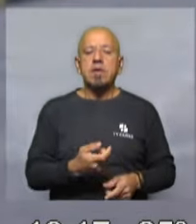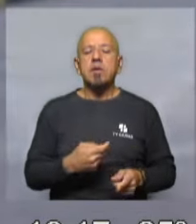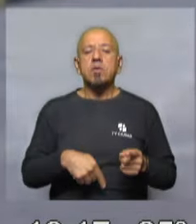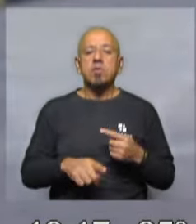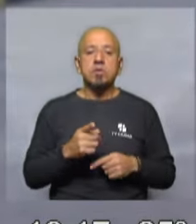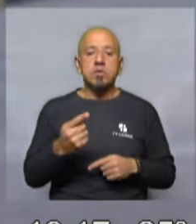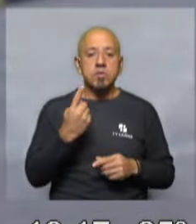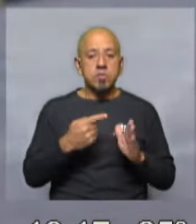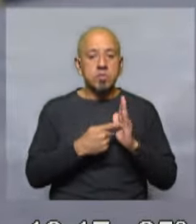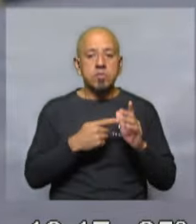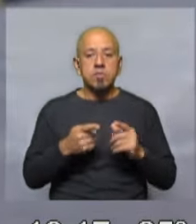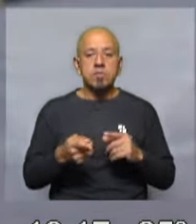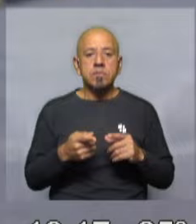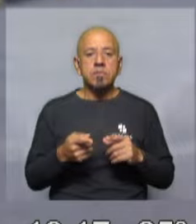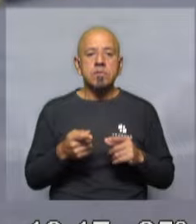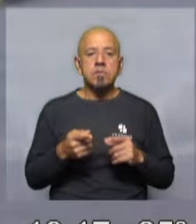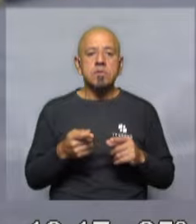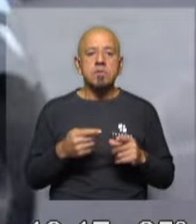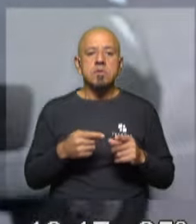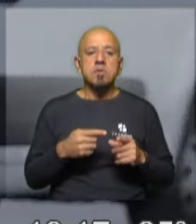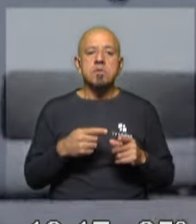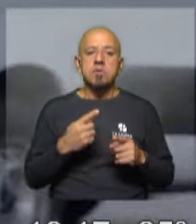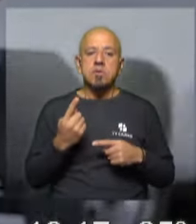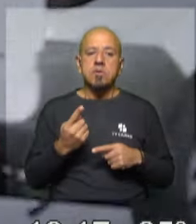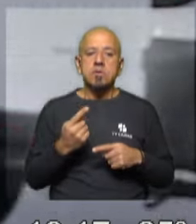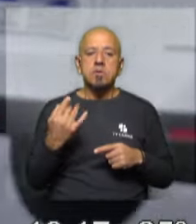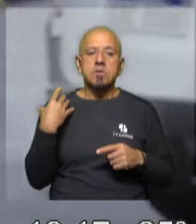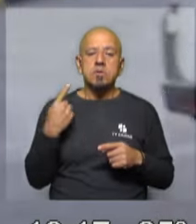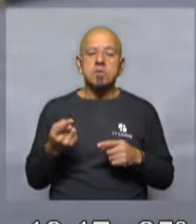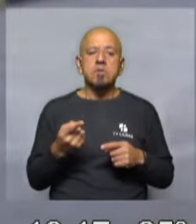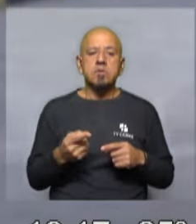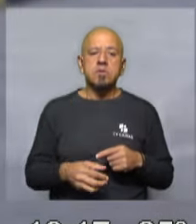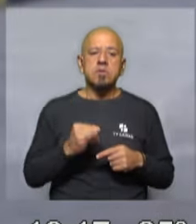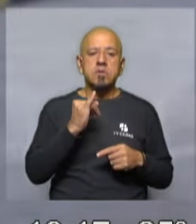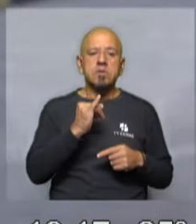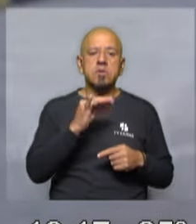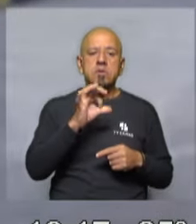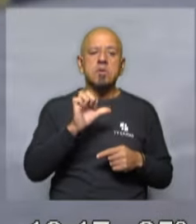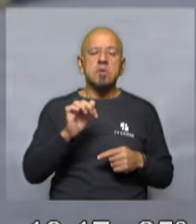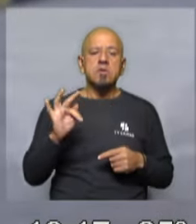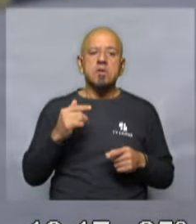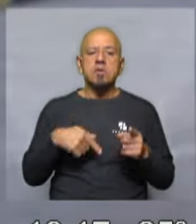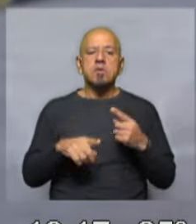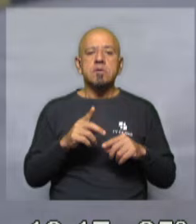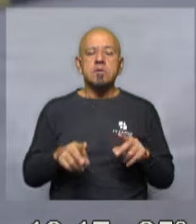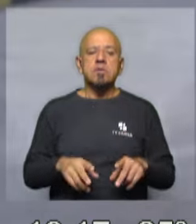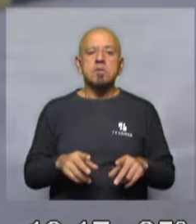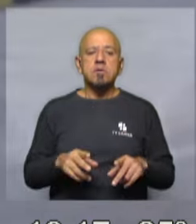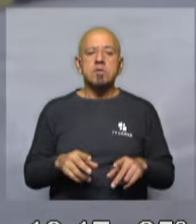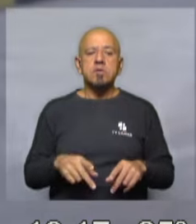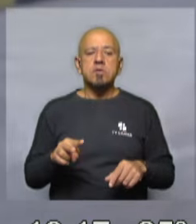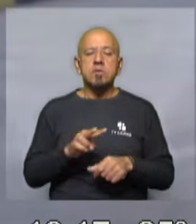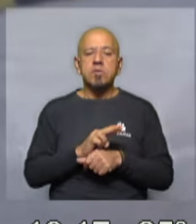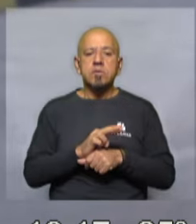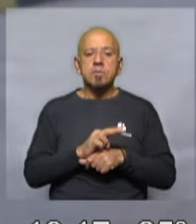que focalizó e hizo énfasis el director del ISEF, Arturo Borges, experto en seguridad vial, al cual fuimos